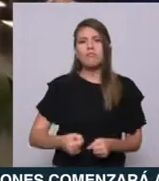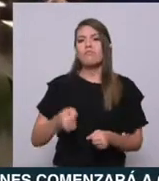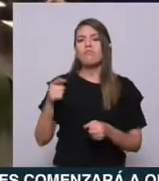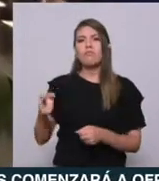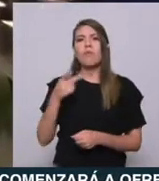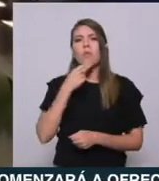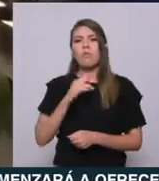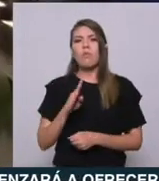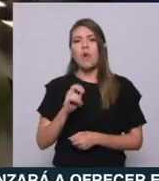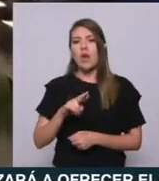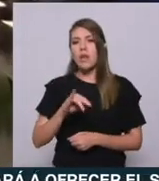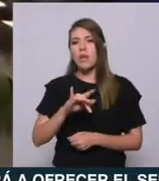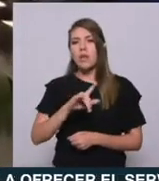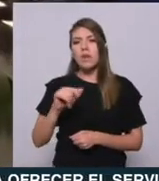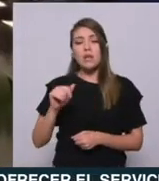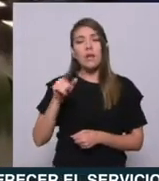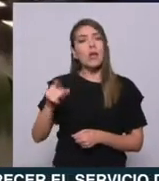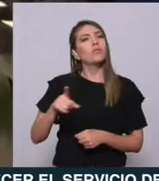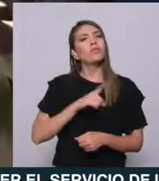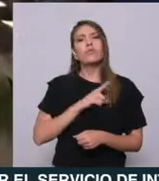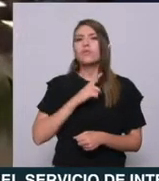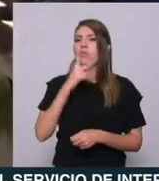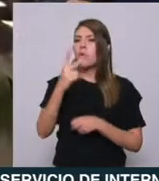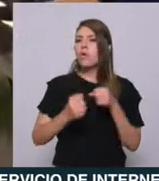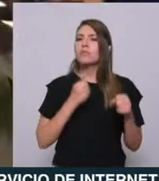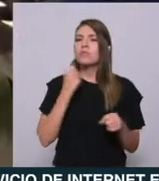ejercerá el cargo para el que fue electo de 2 años.